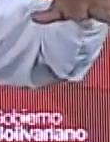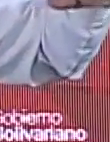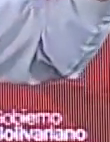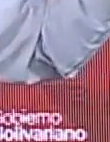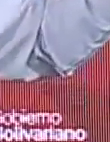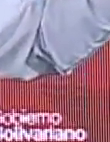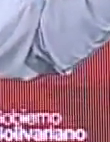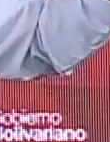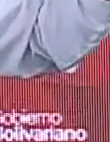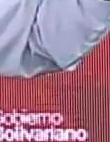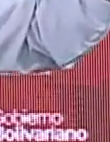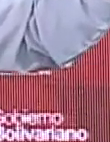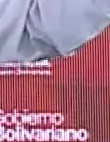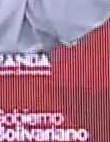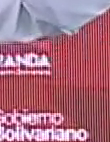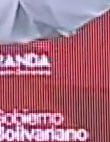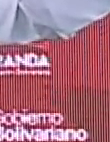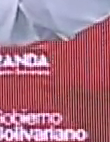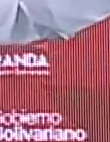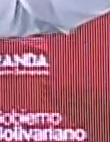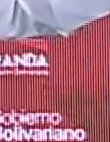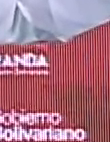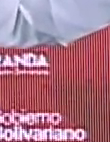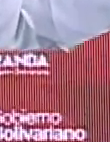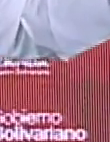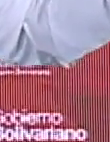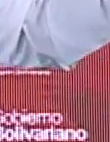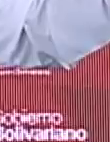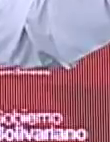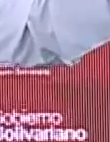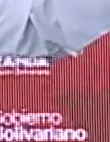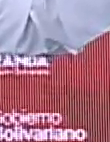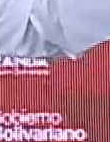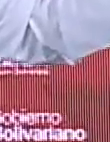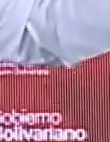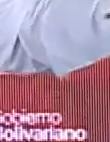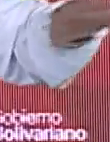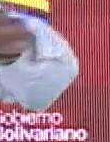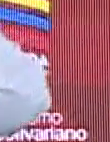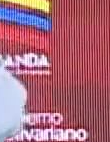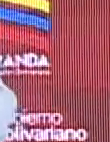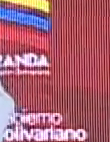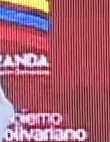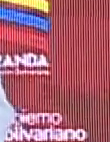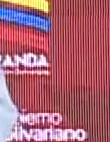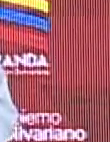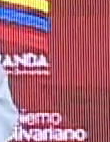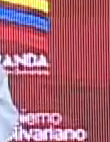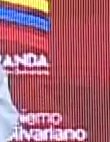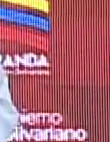de Cúcuta y del norte de Santander, donde se pretende esta provocación, este show barato,